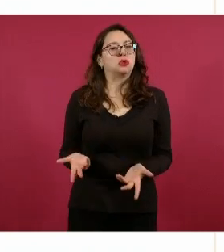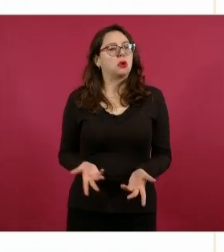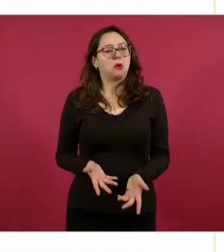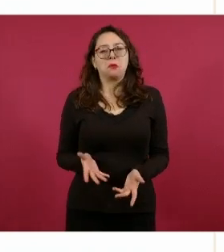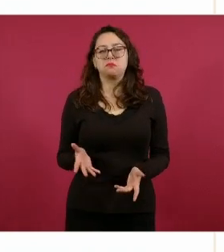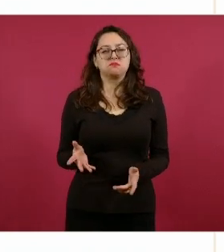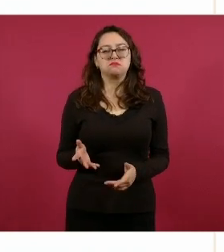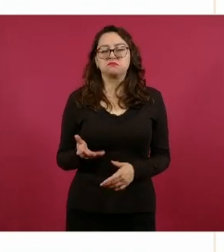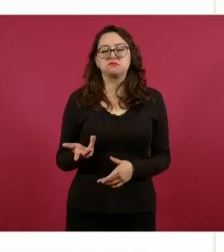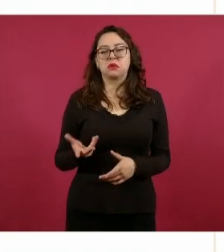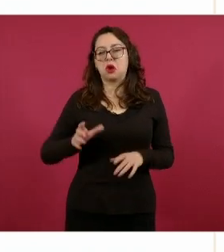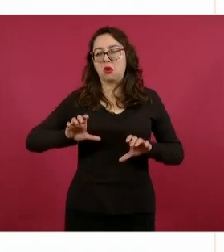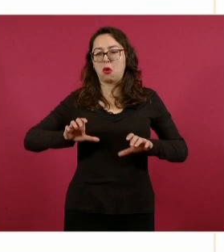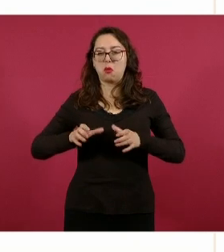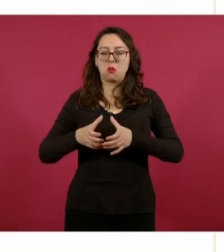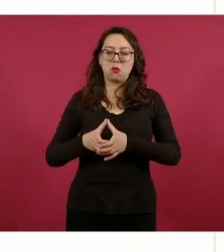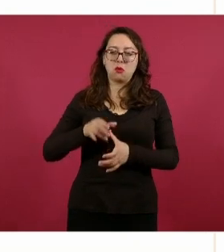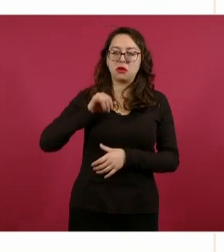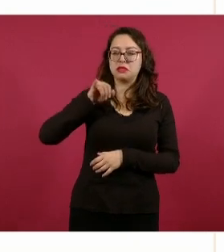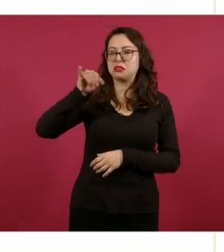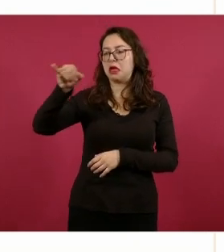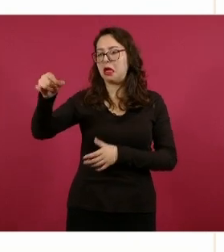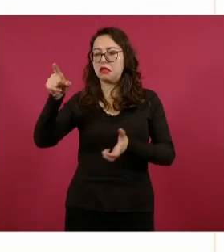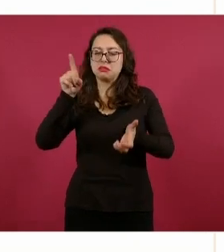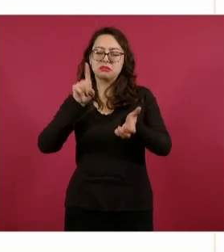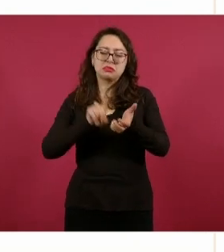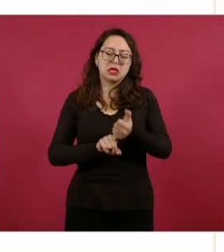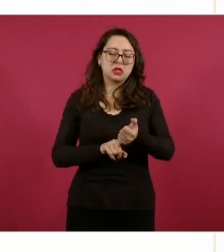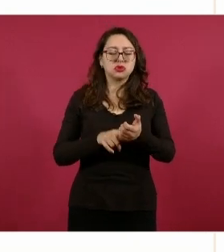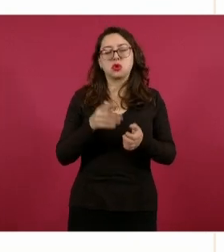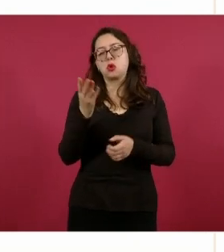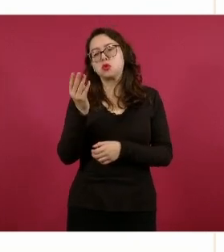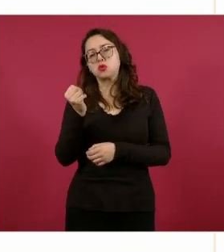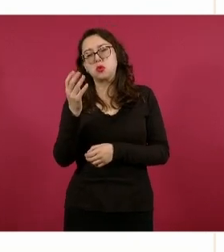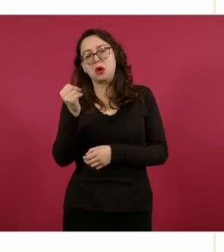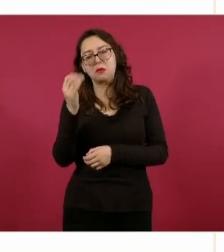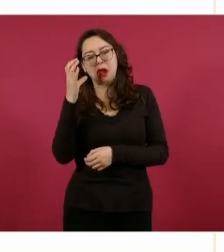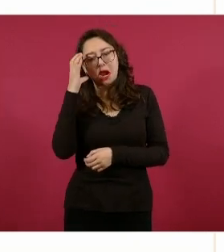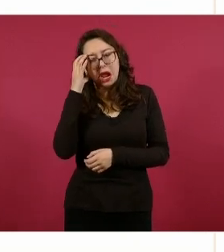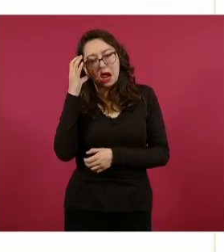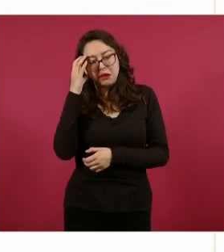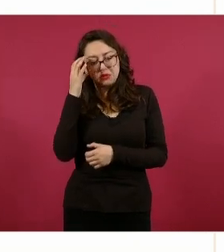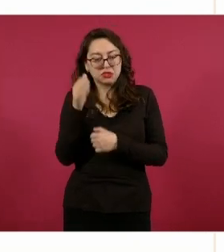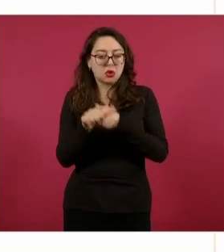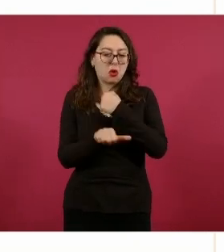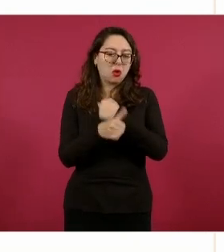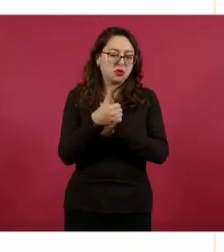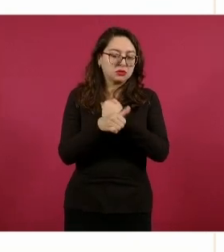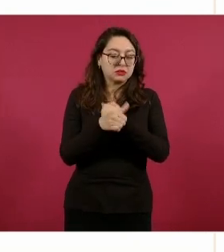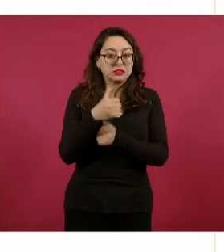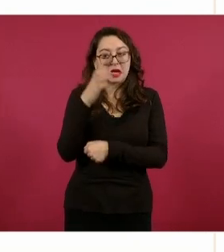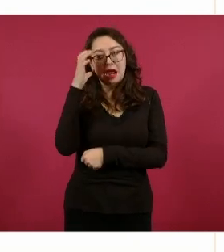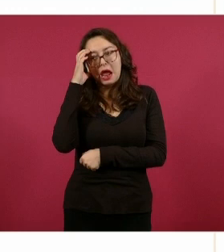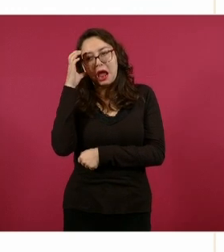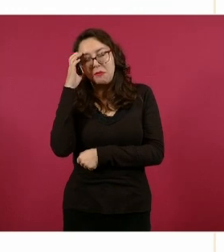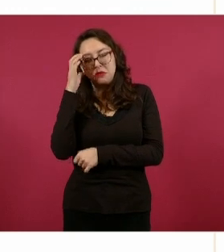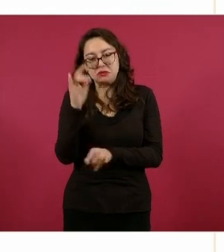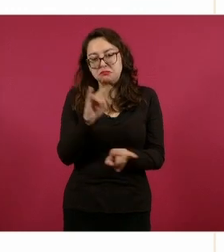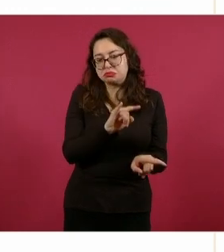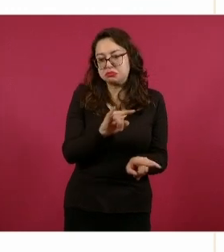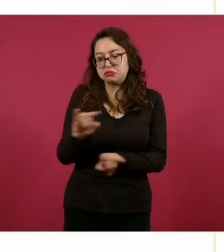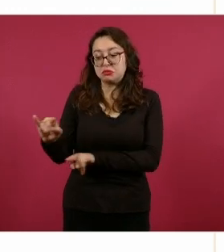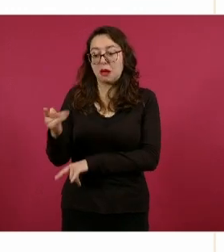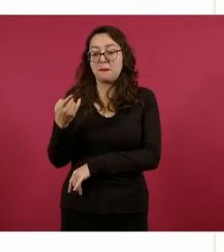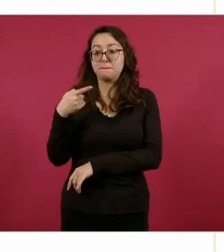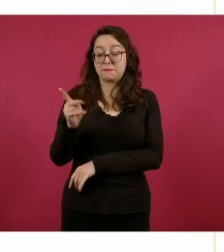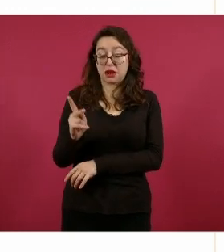hospitales de entre 9, 12 camas, pero que los quirófanos no estaban en operación por falta de personal. También lo